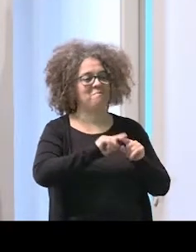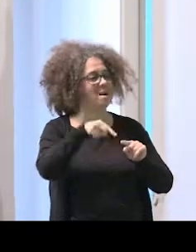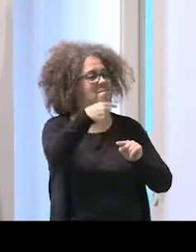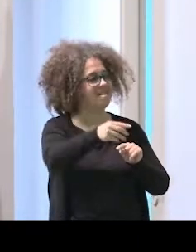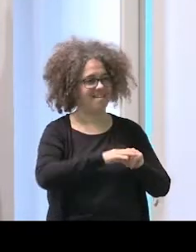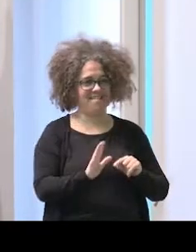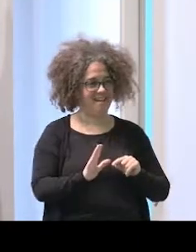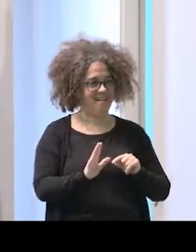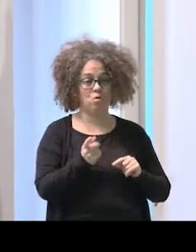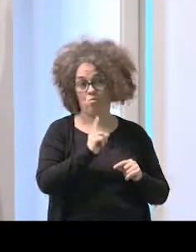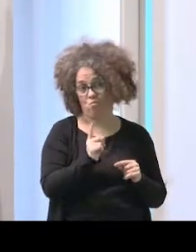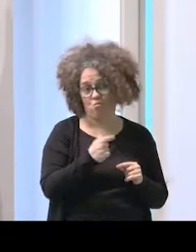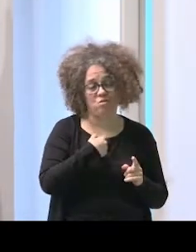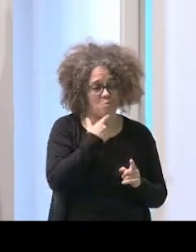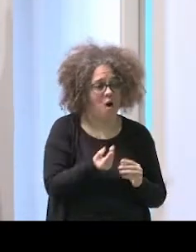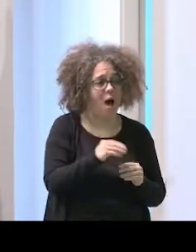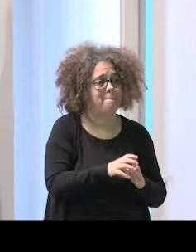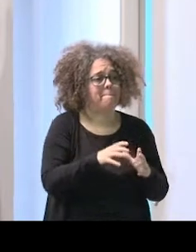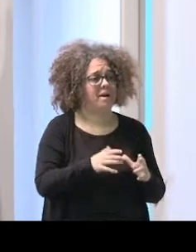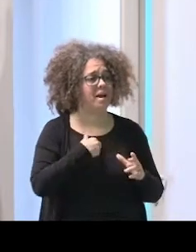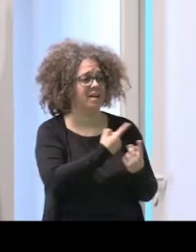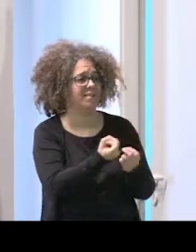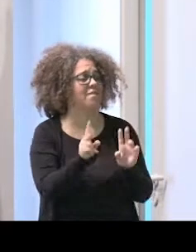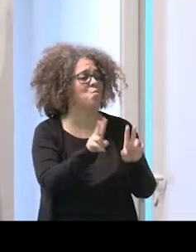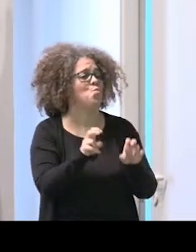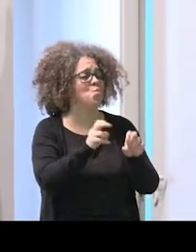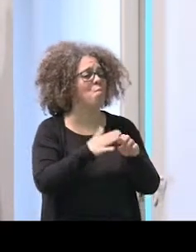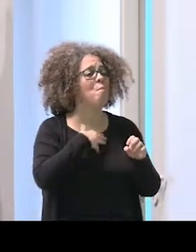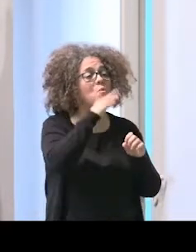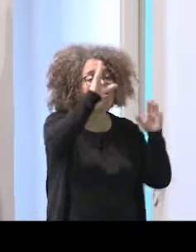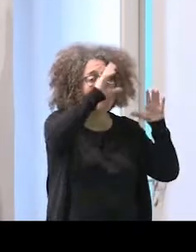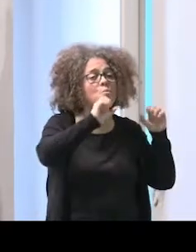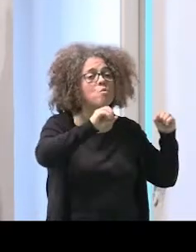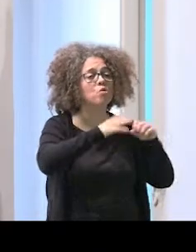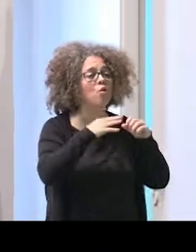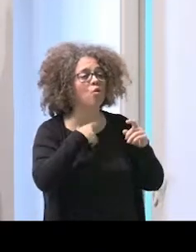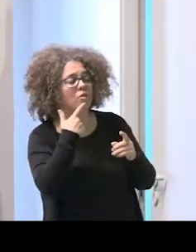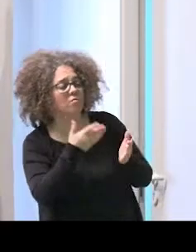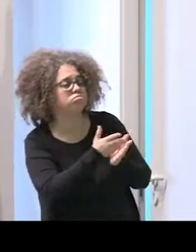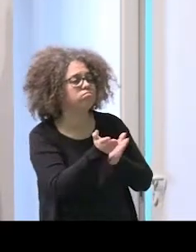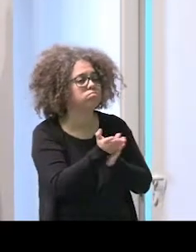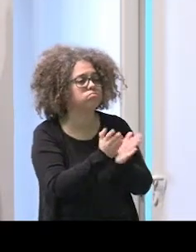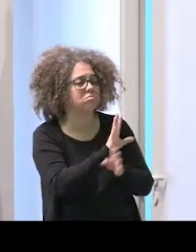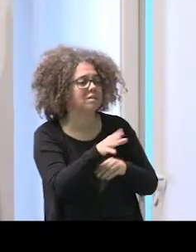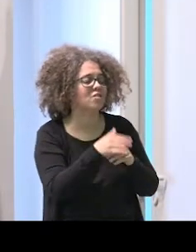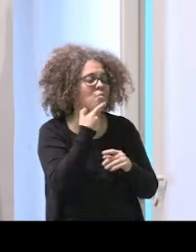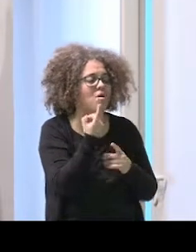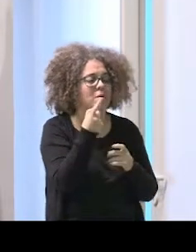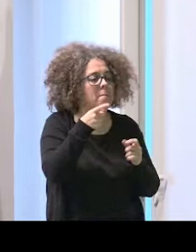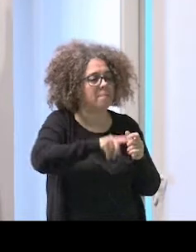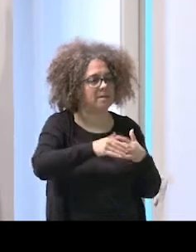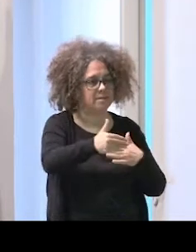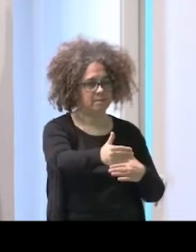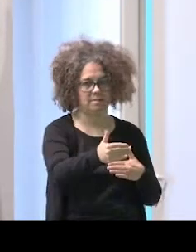lunes no vamos a estar haciendo cribado dirigido, es complicado. ¿Por qué? Pues porque en muchos protocolos el proceso completo de despistaje se hace al mes y ya